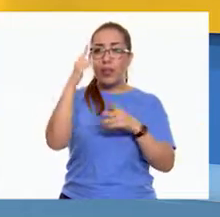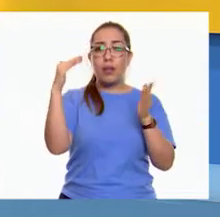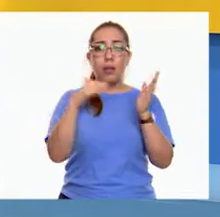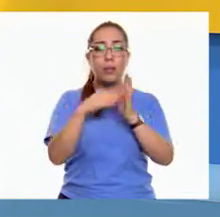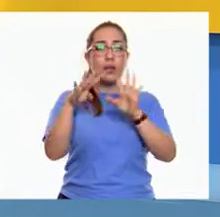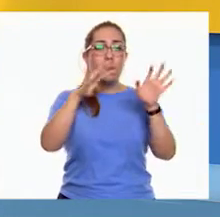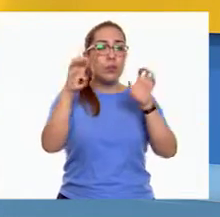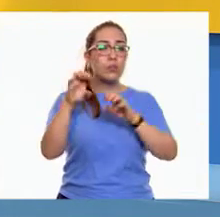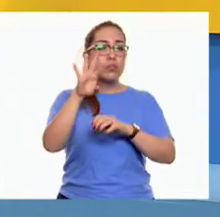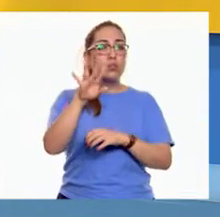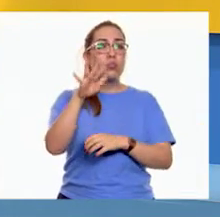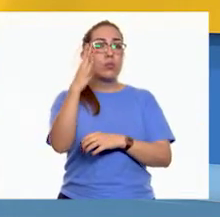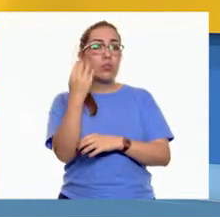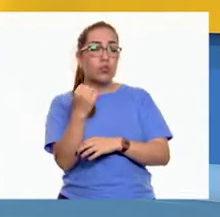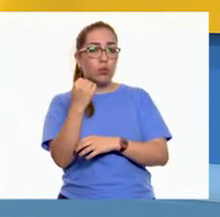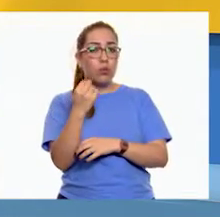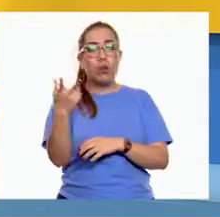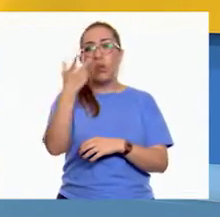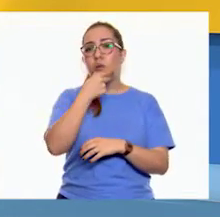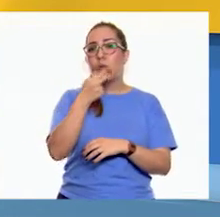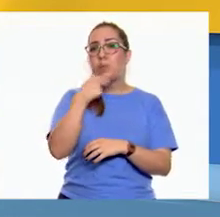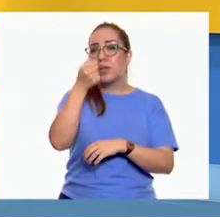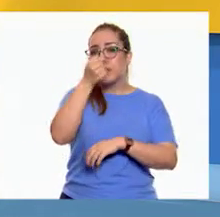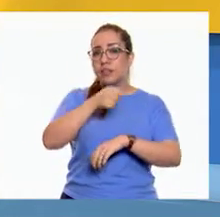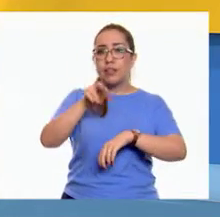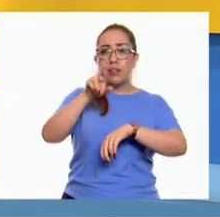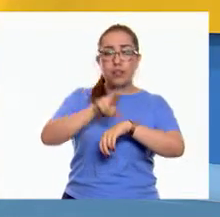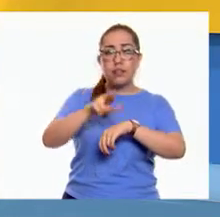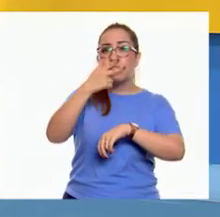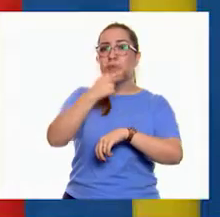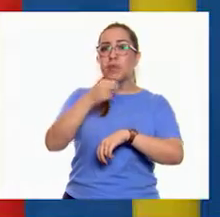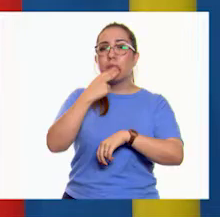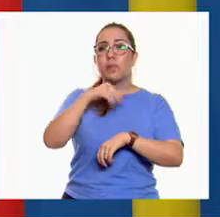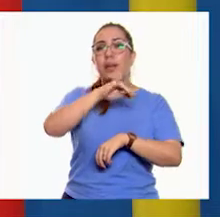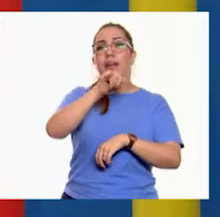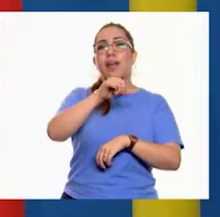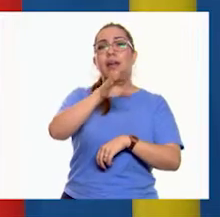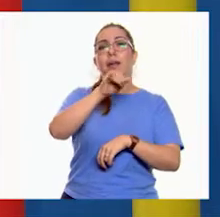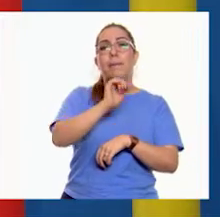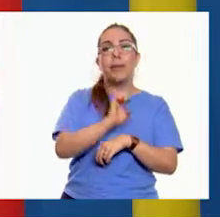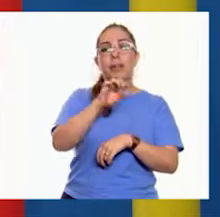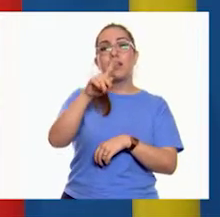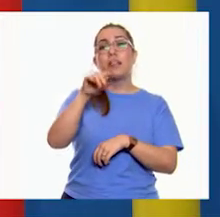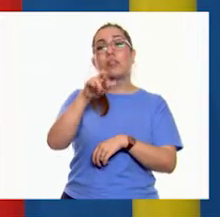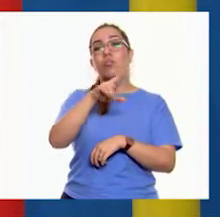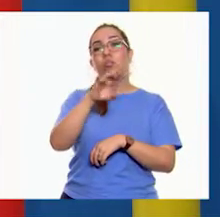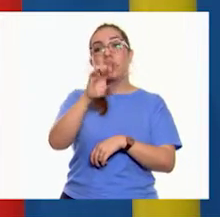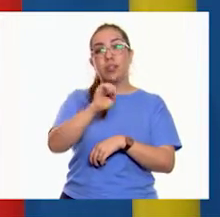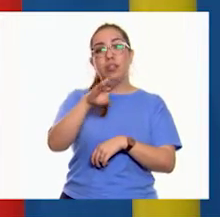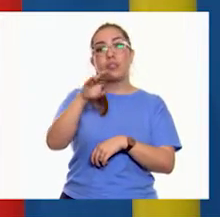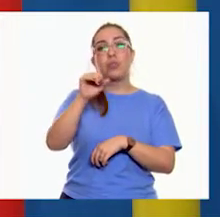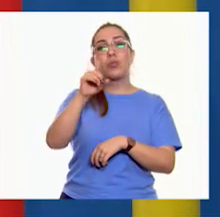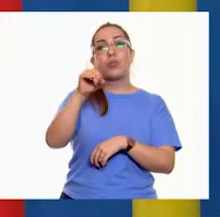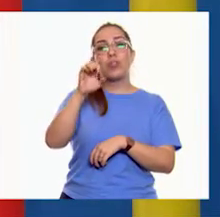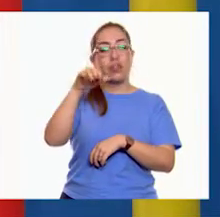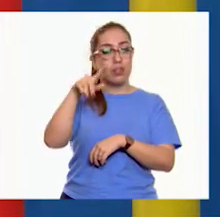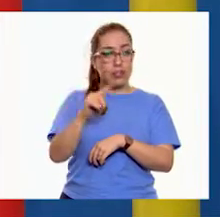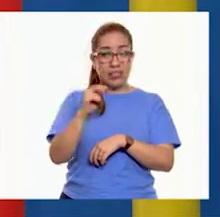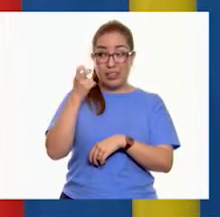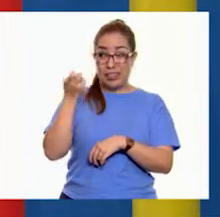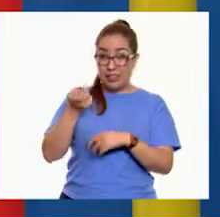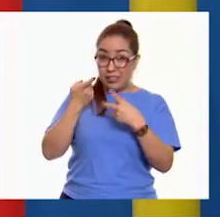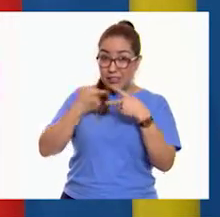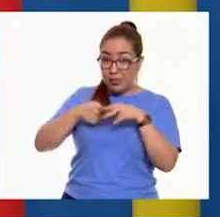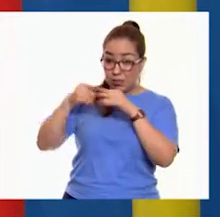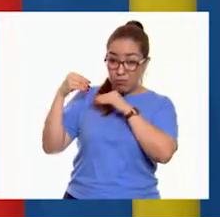bajo instrucciones del secretario de Educación de esa época, que era Jaime Torres Bodet. Desde entonces, millones de ejemplares se han repartido a lo